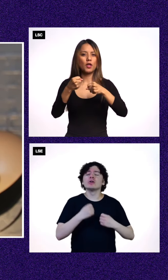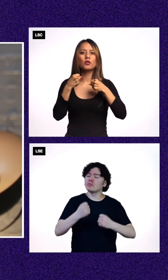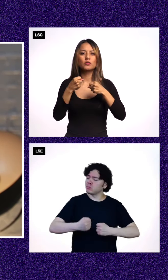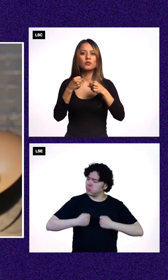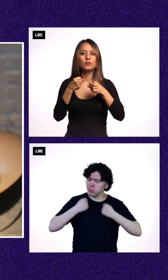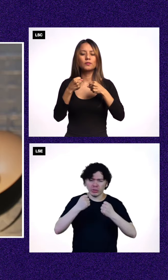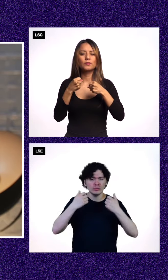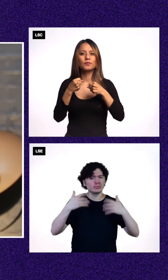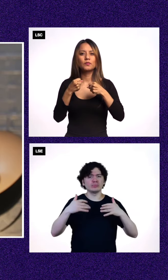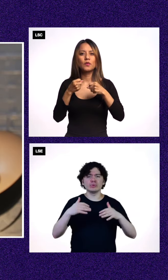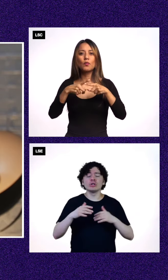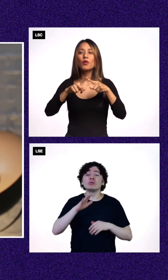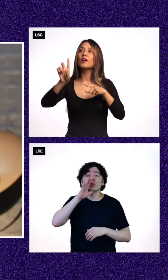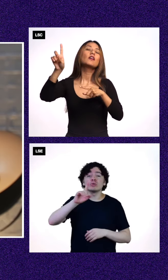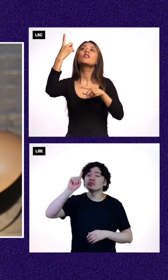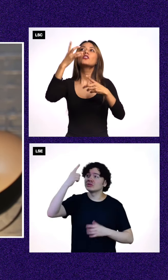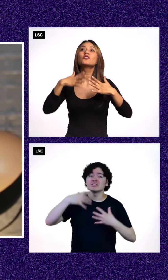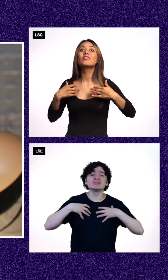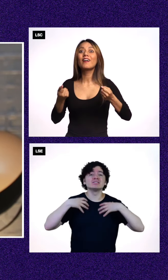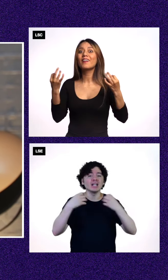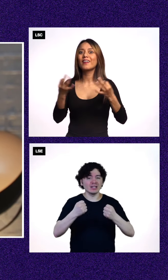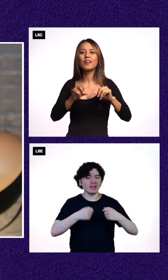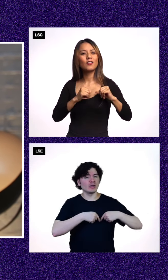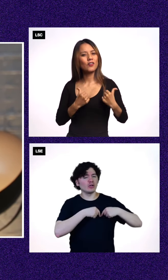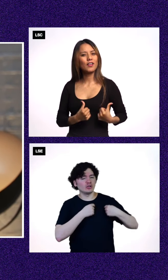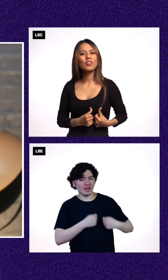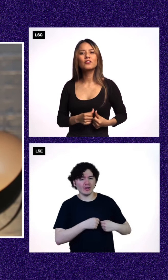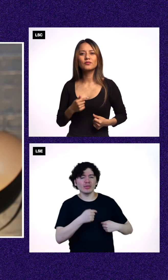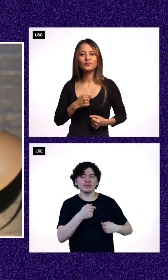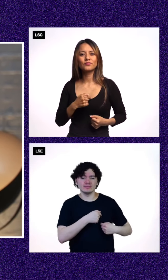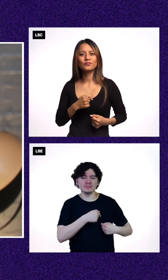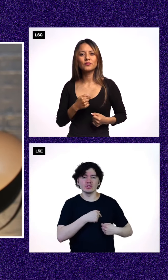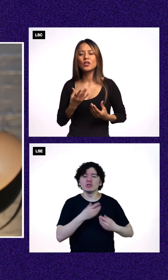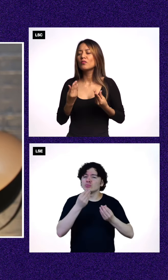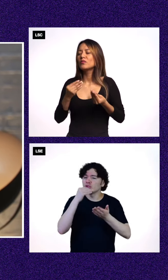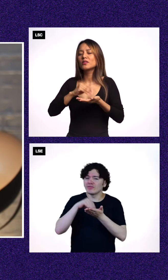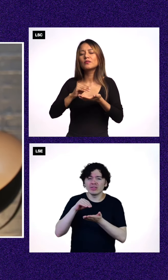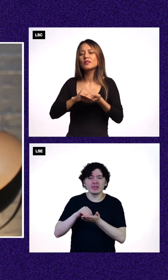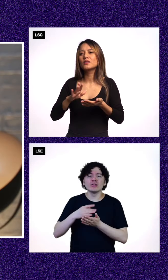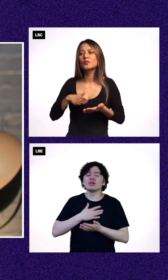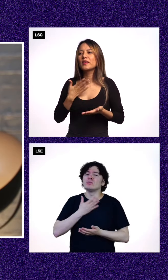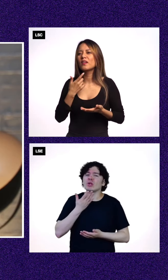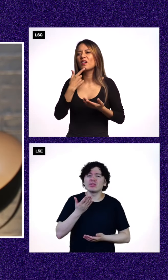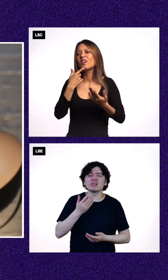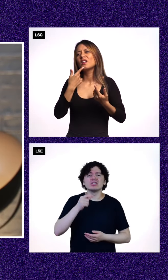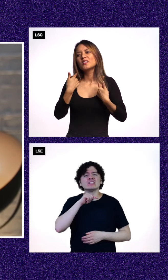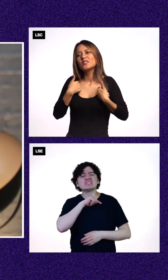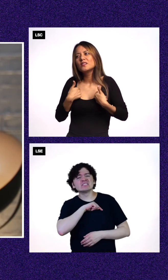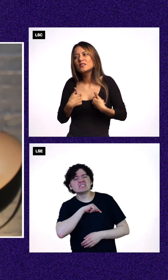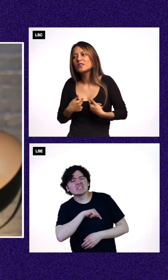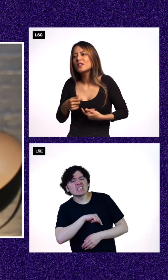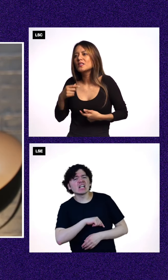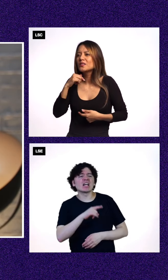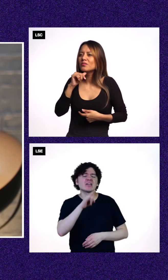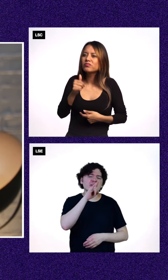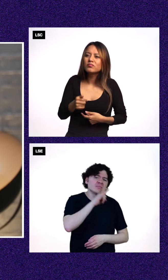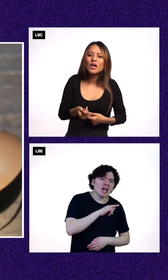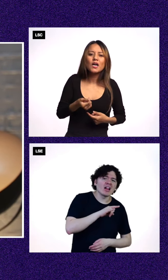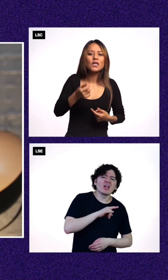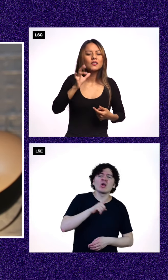poderosa. Dios sana tu corazón. Y a veces el desánimo puede hacer mucho daño al corazón de una persona. Está